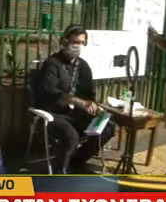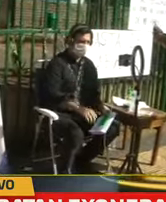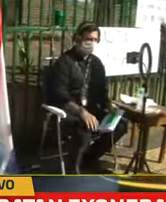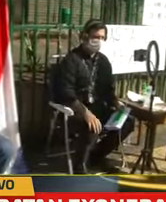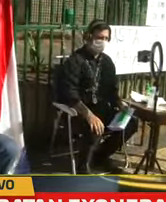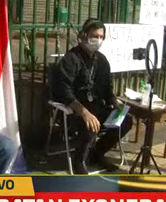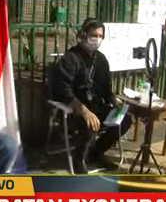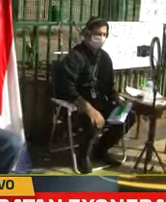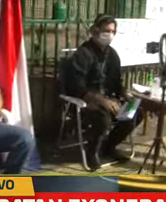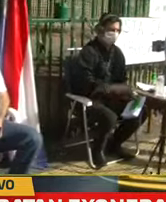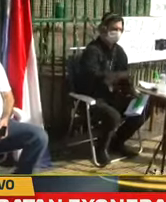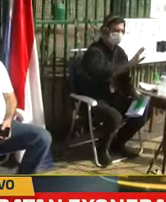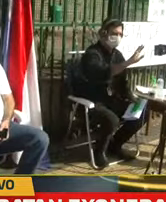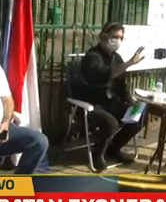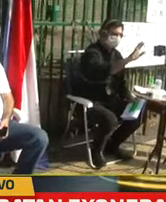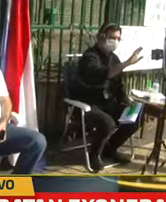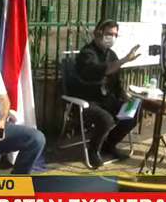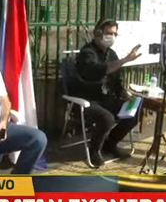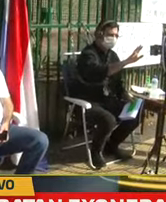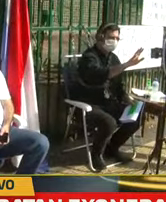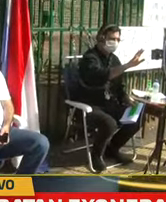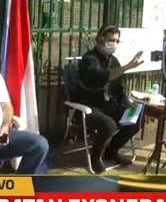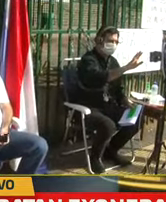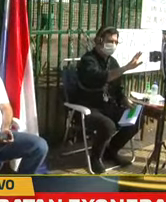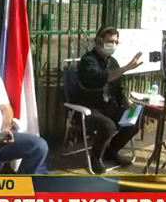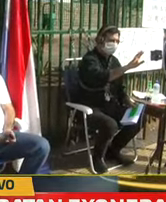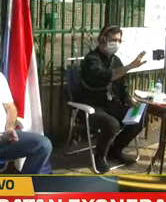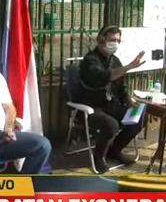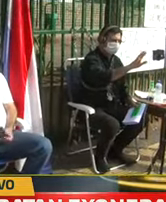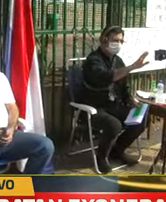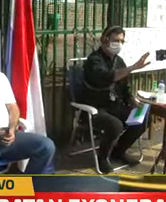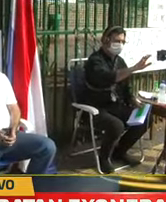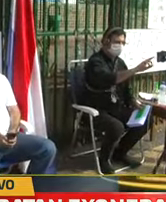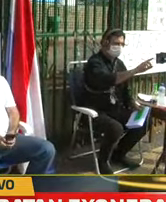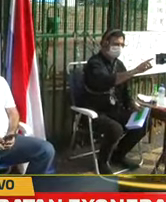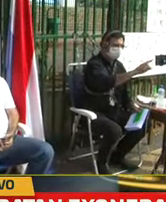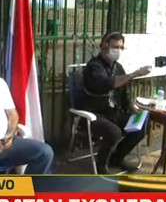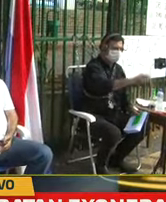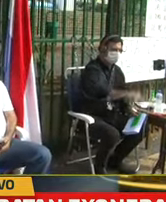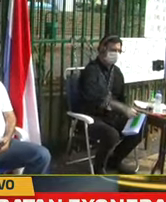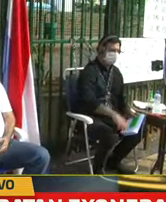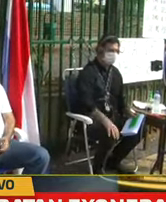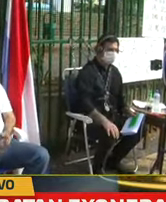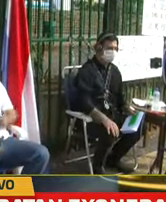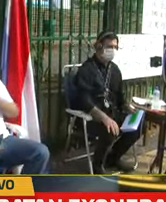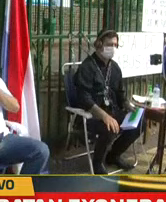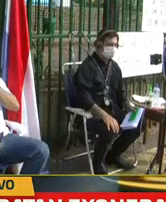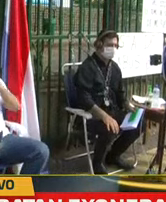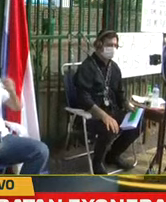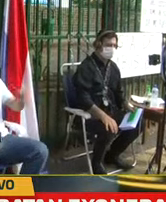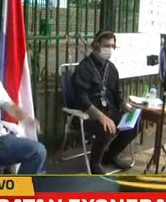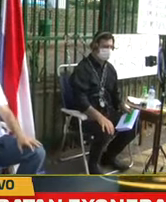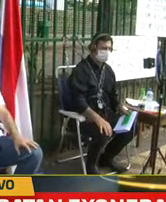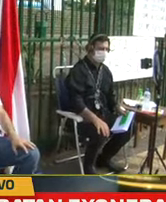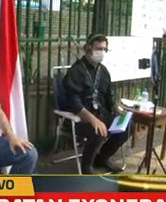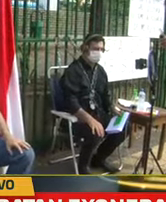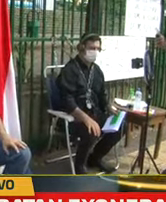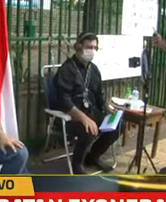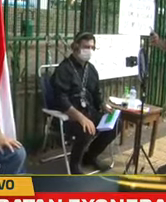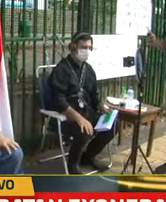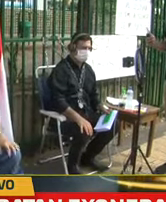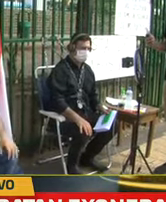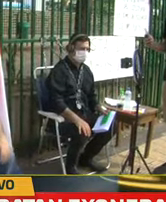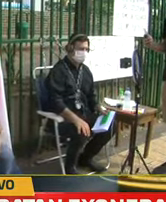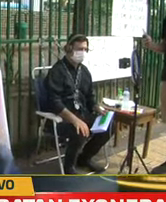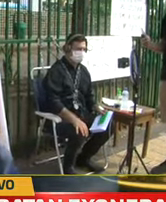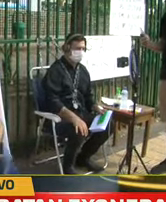que no es el de Pedro porque no tuvimos tiempo de discutir porque lo queríamos escuchar. A Kencho ya sabemos. Hay 1 millón de personas